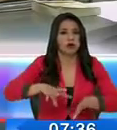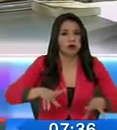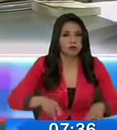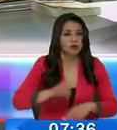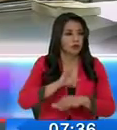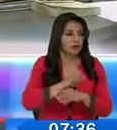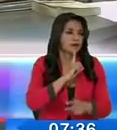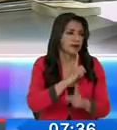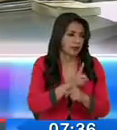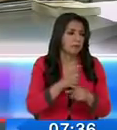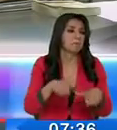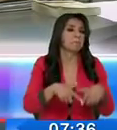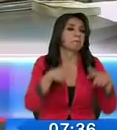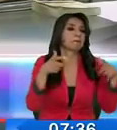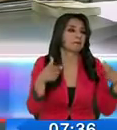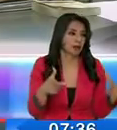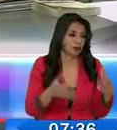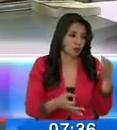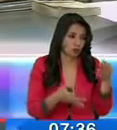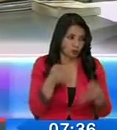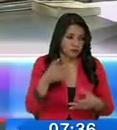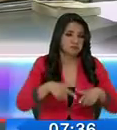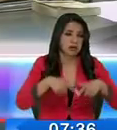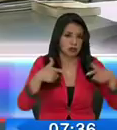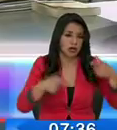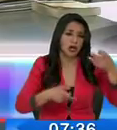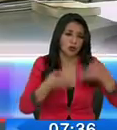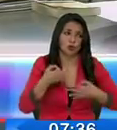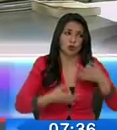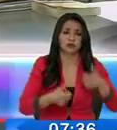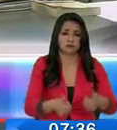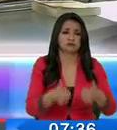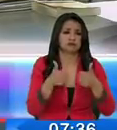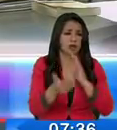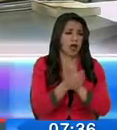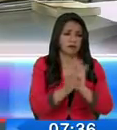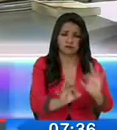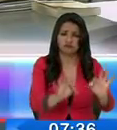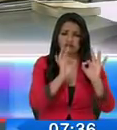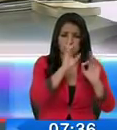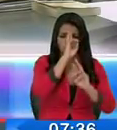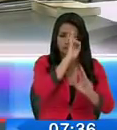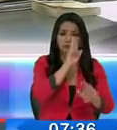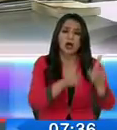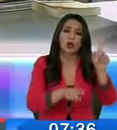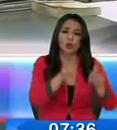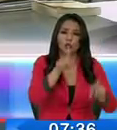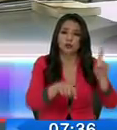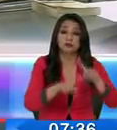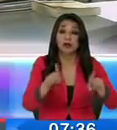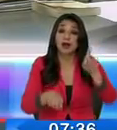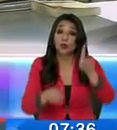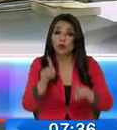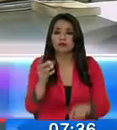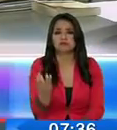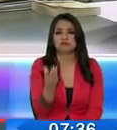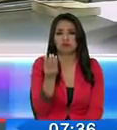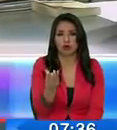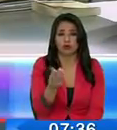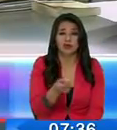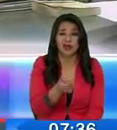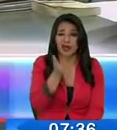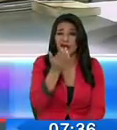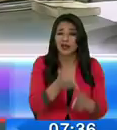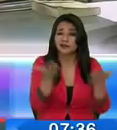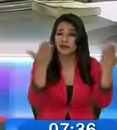parte de la justicia, también hay jueces probos, y felizmente parece que en estas horas ya llegamos a feliz término